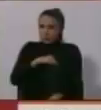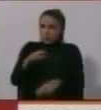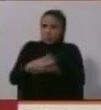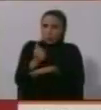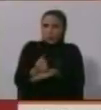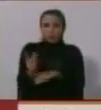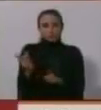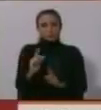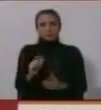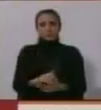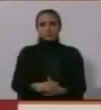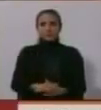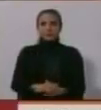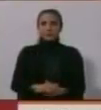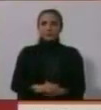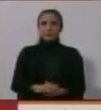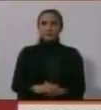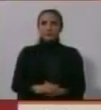lección.